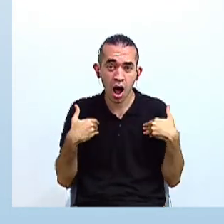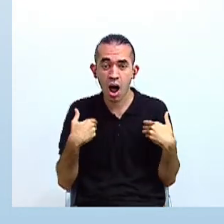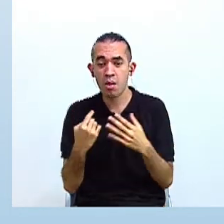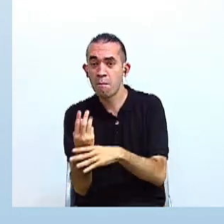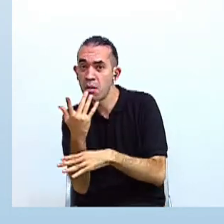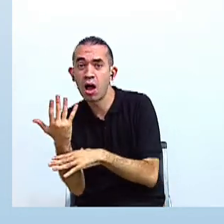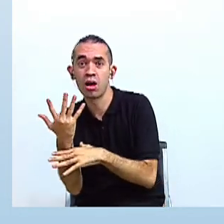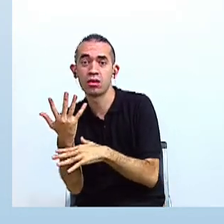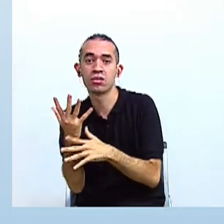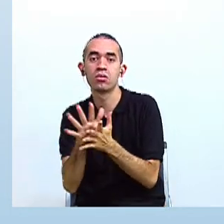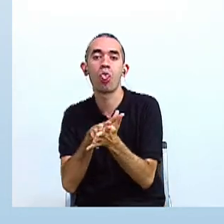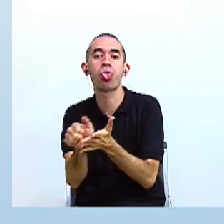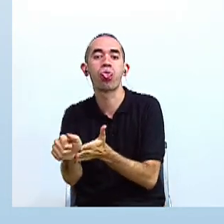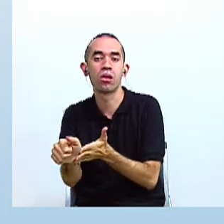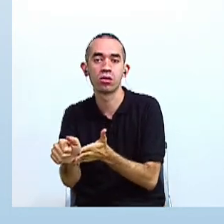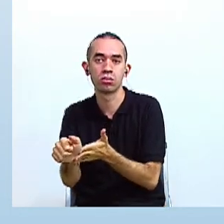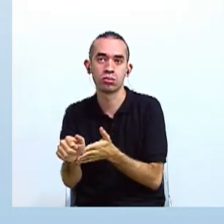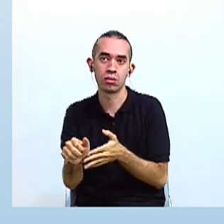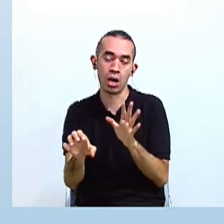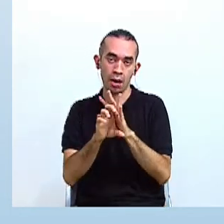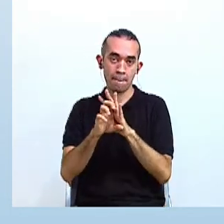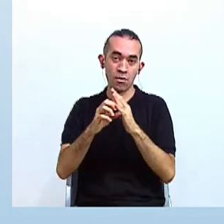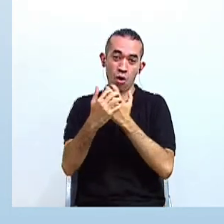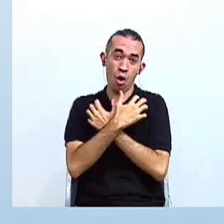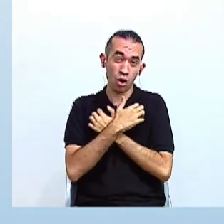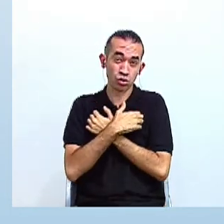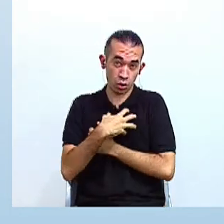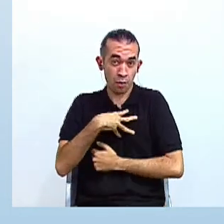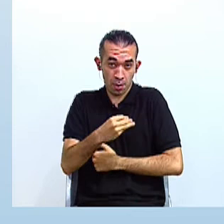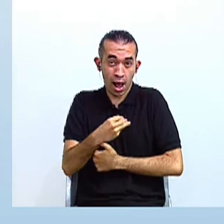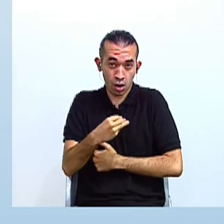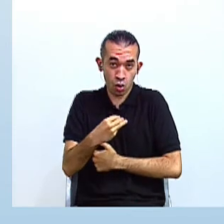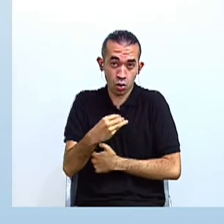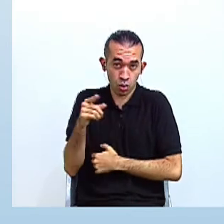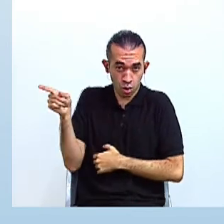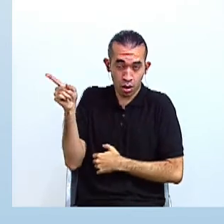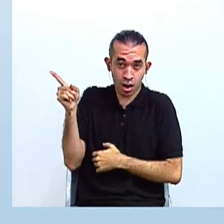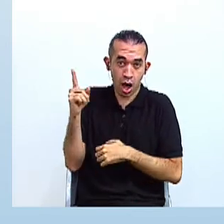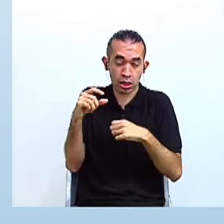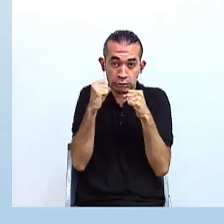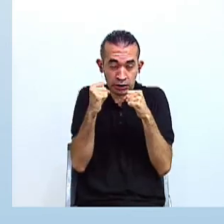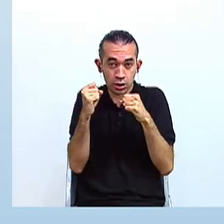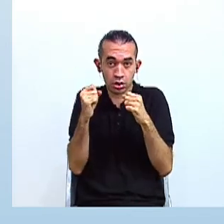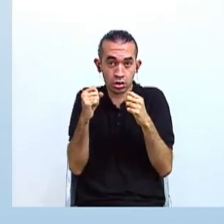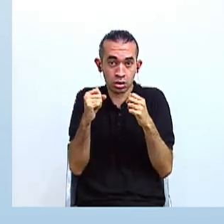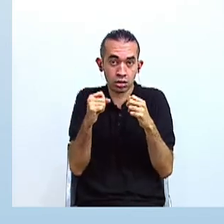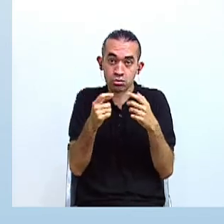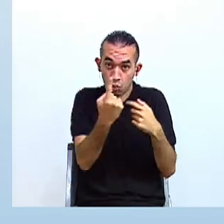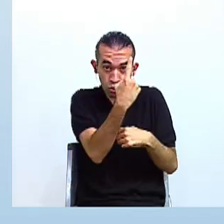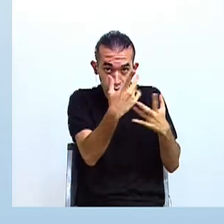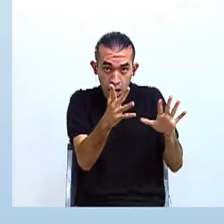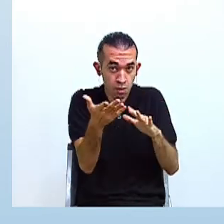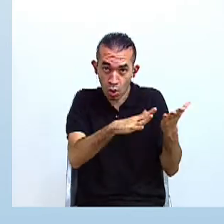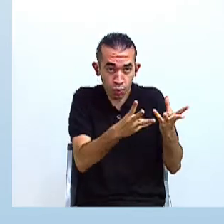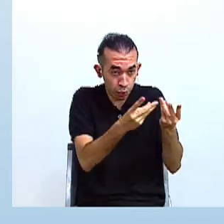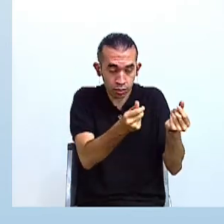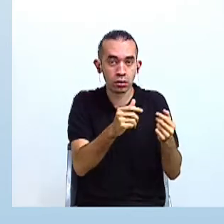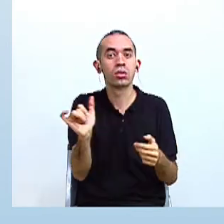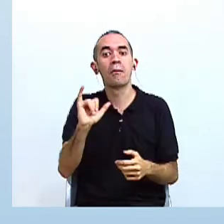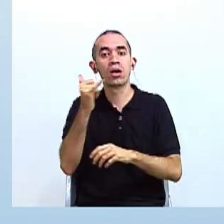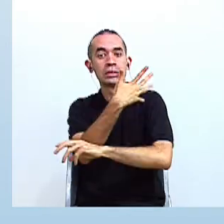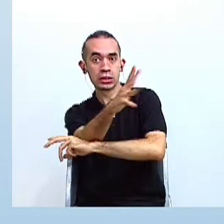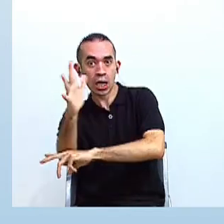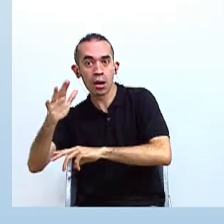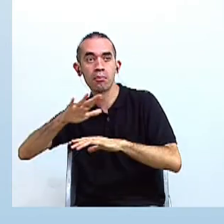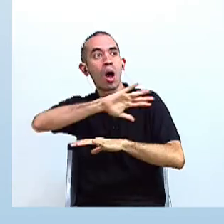no nos referimos, por supuesto, solo al oso polar, porque alrededor del mundo, también en las selvas, también en las montañas, hay muchas especies